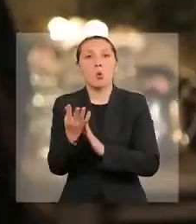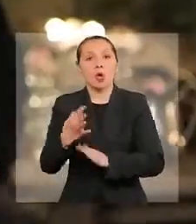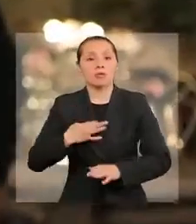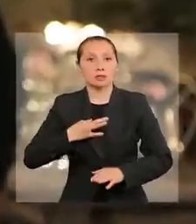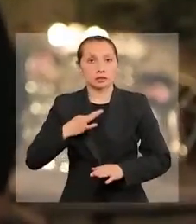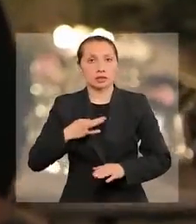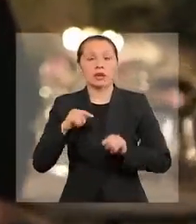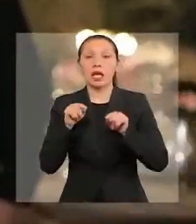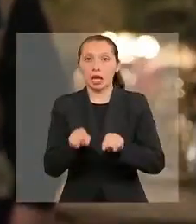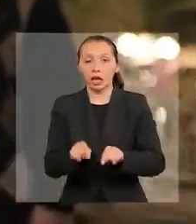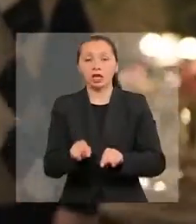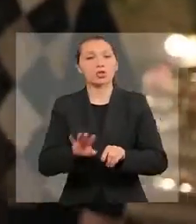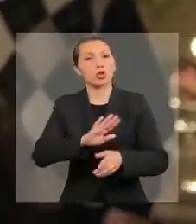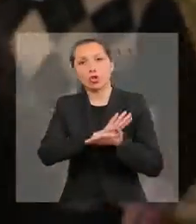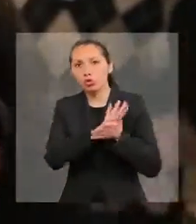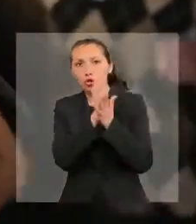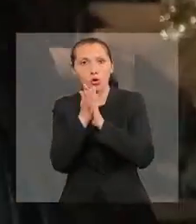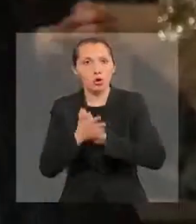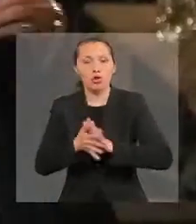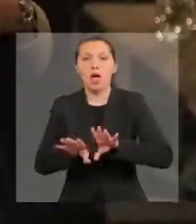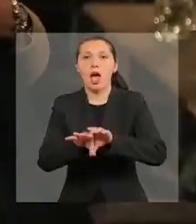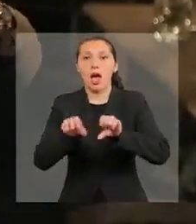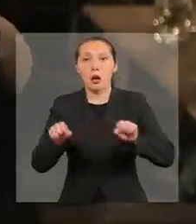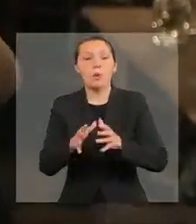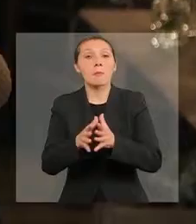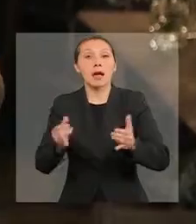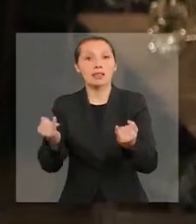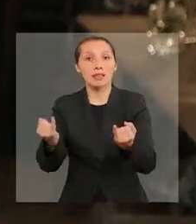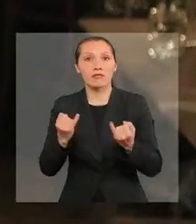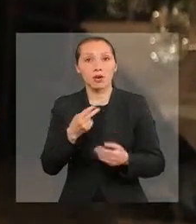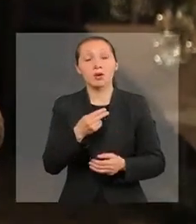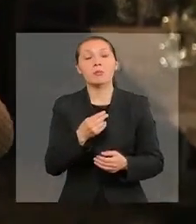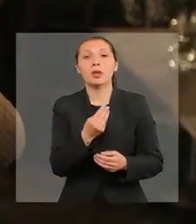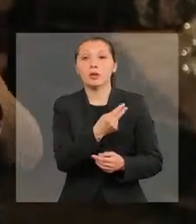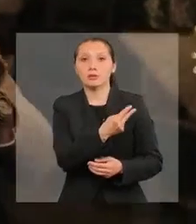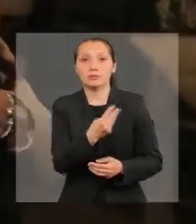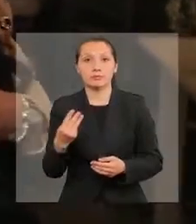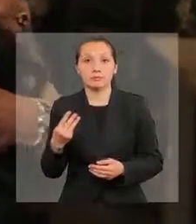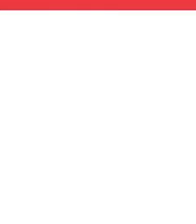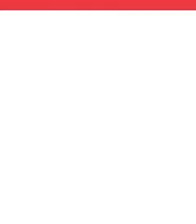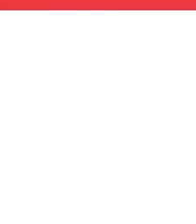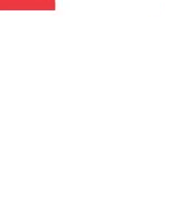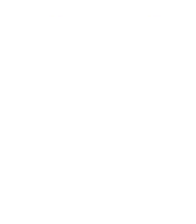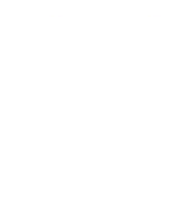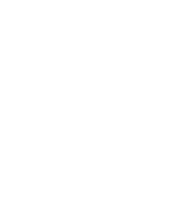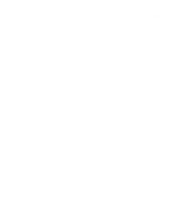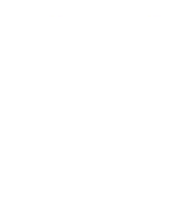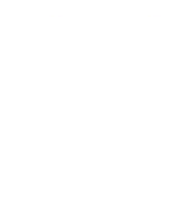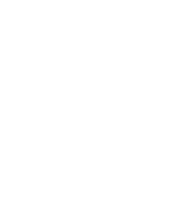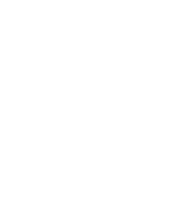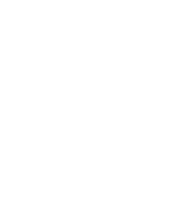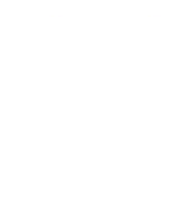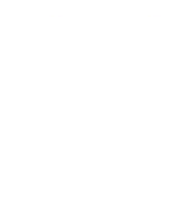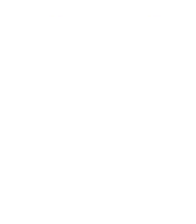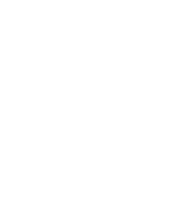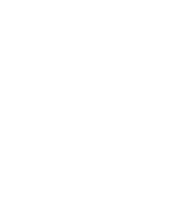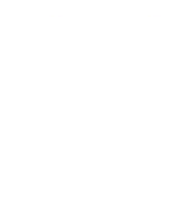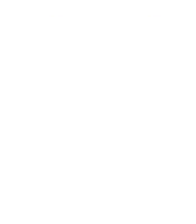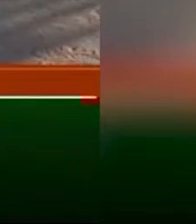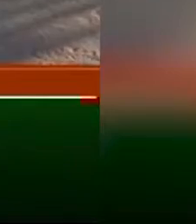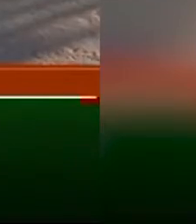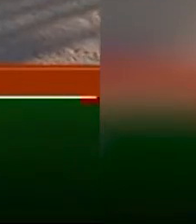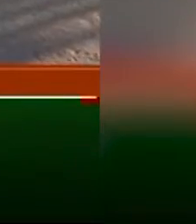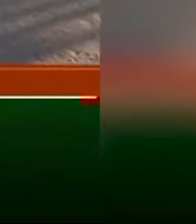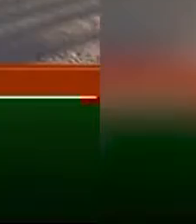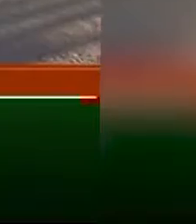de un nuevo estado civil. Y en esto estamos todos de acuerdo. Más información en unioncivil.gov.cl. Todos por Chile. Gobierno de